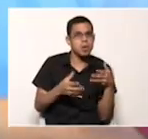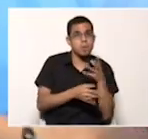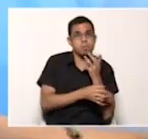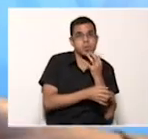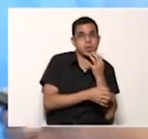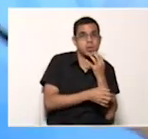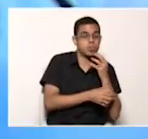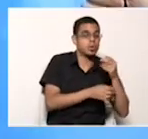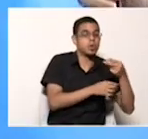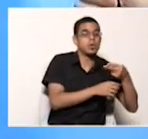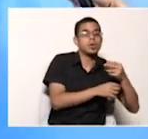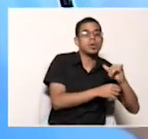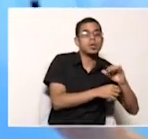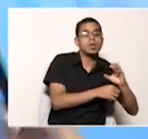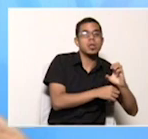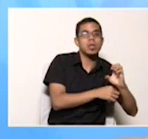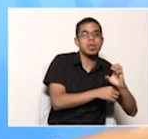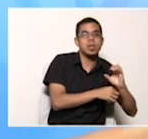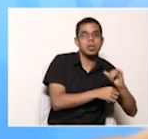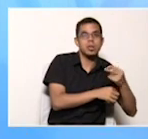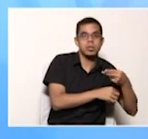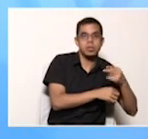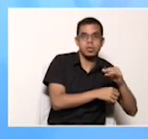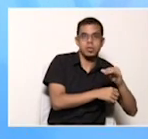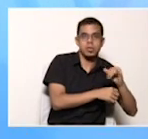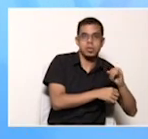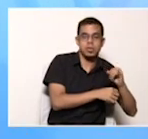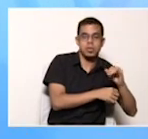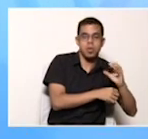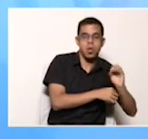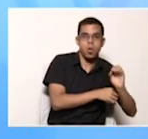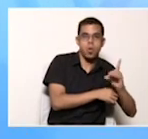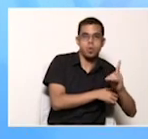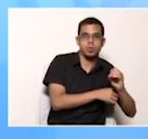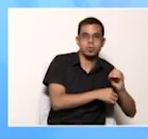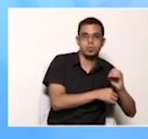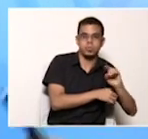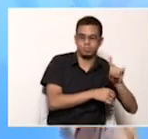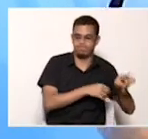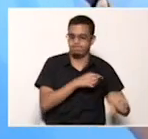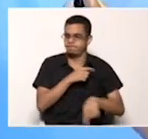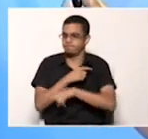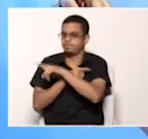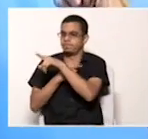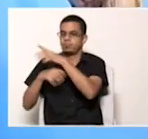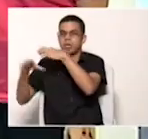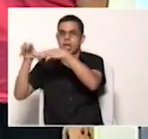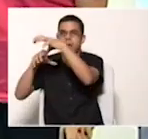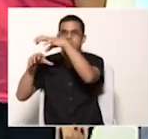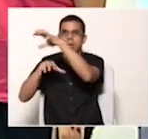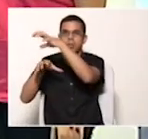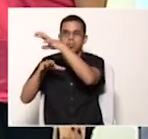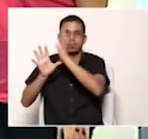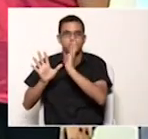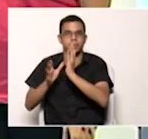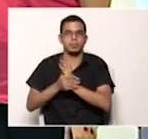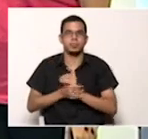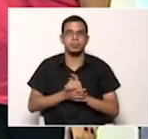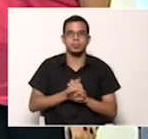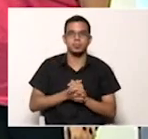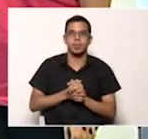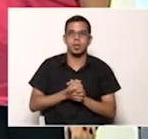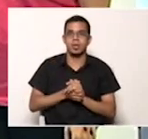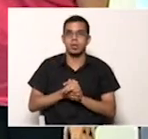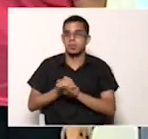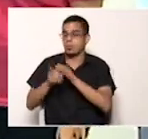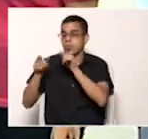puede pasar a estado gaseoso y ese paso se llama sublimación. Mientras que cuando pasa